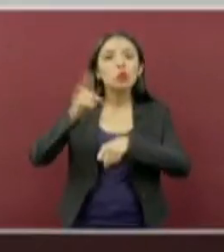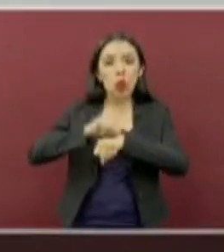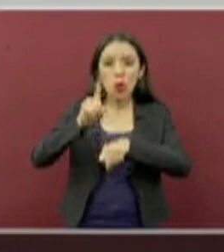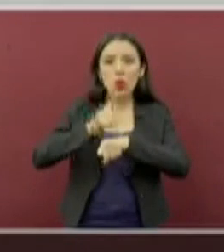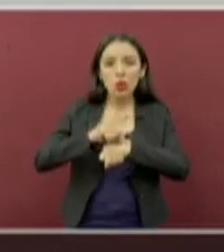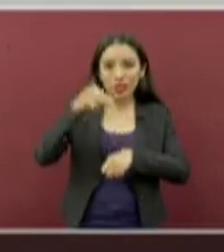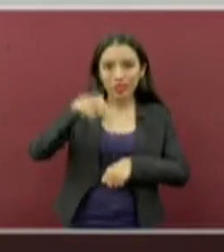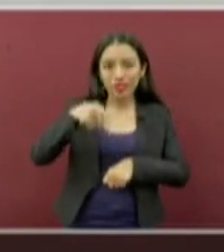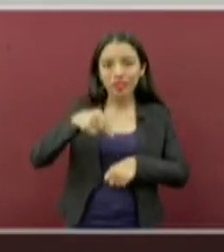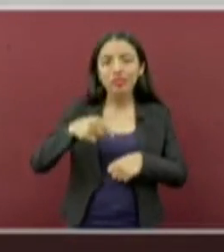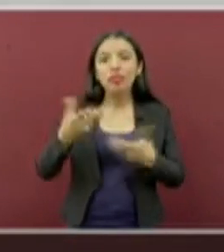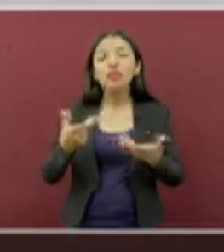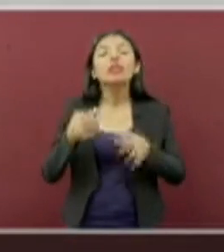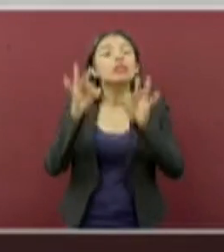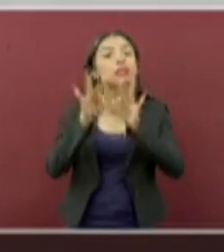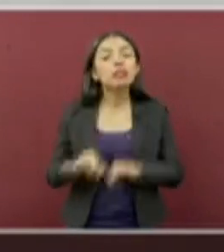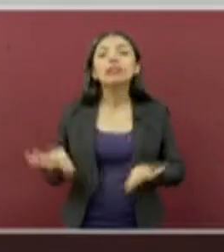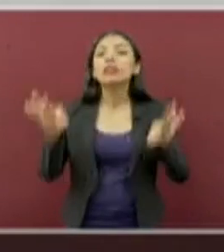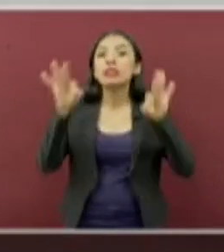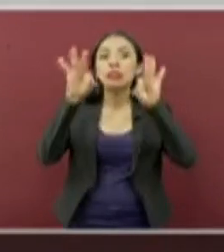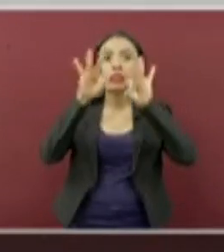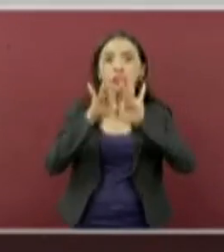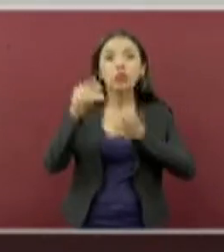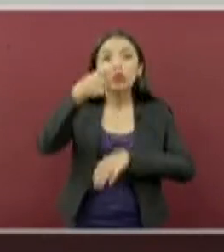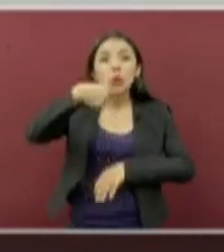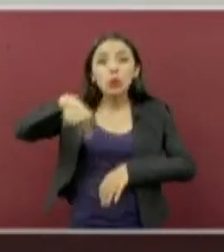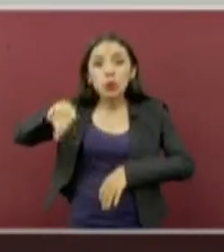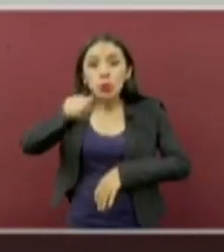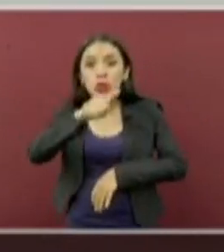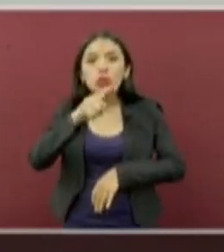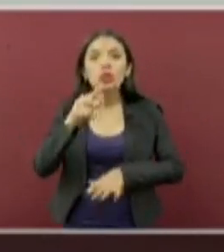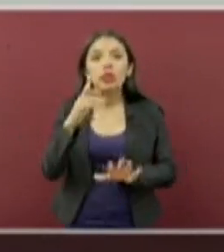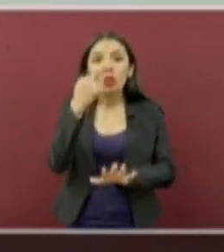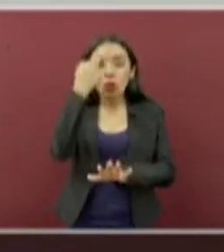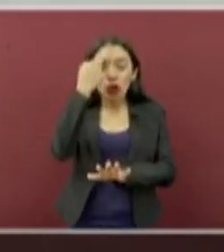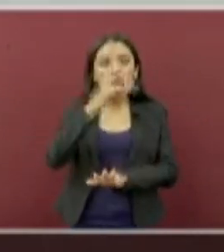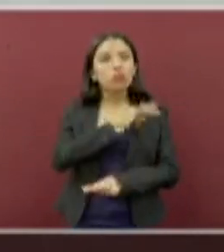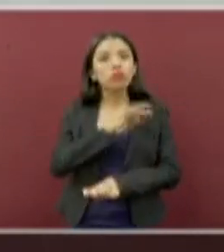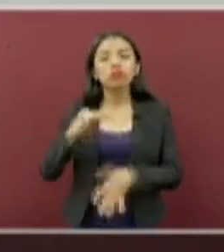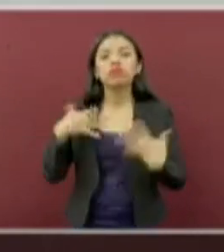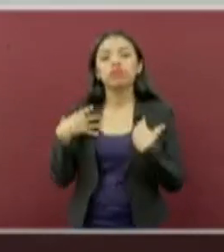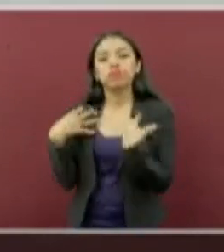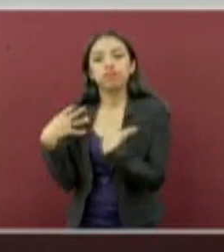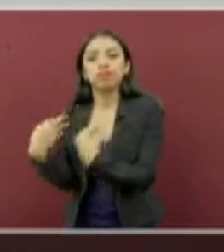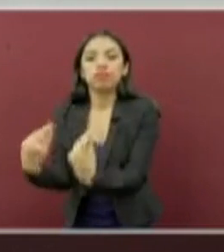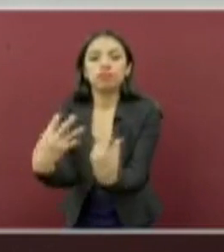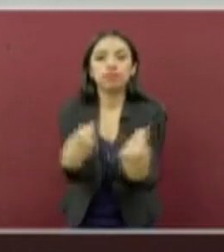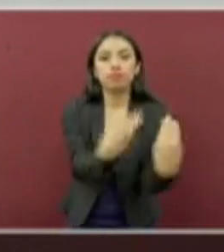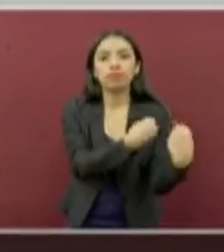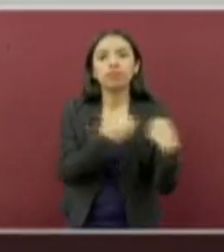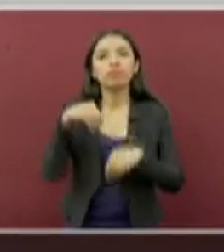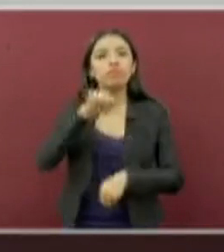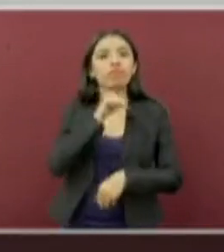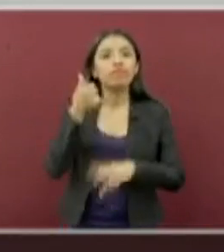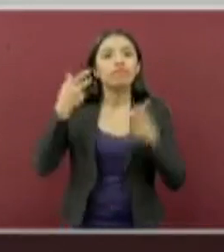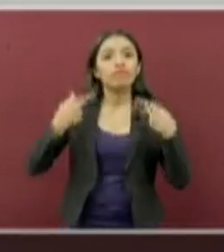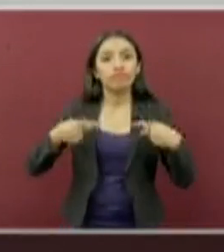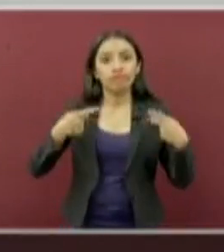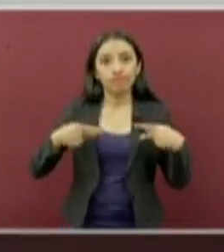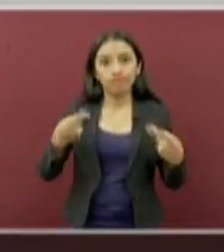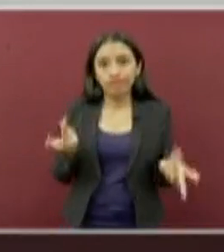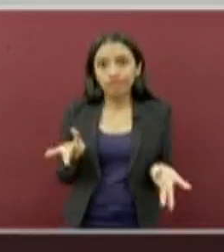es importante que tengan en cuenta que pueden transmitir la enfermedad a otras personas. Por lo